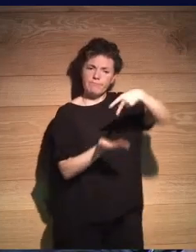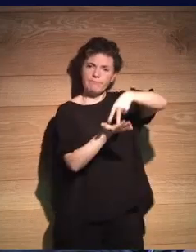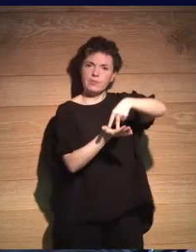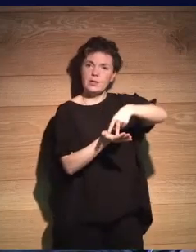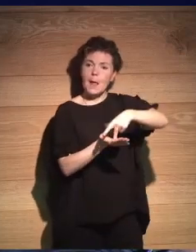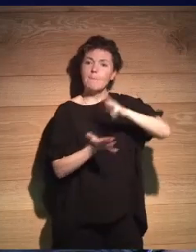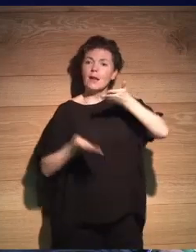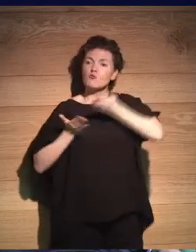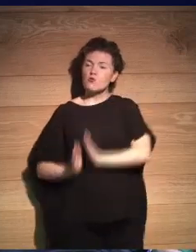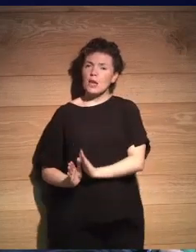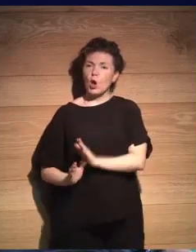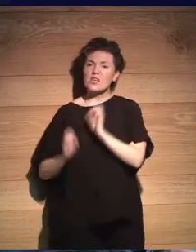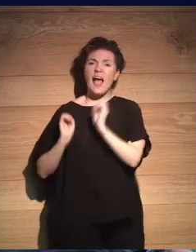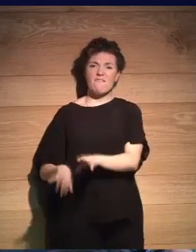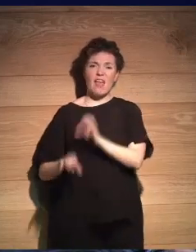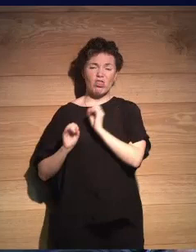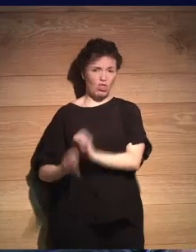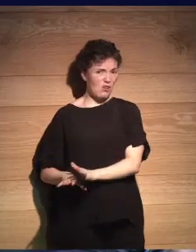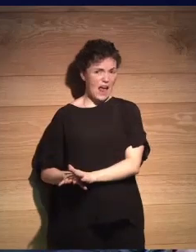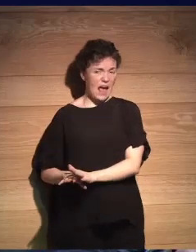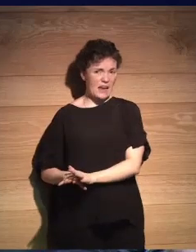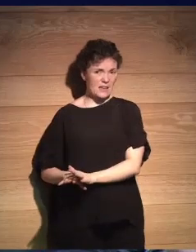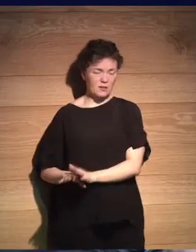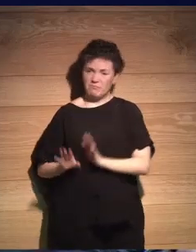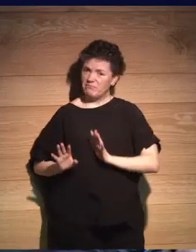pero abandonó a sus hijos y los